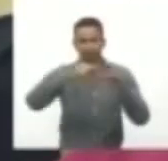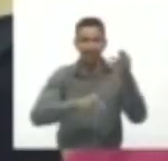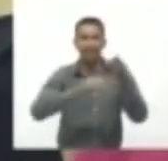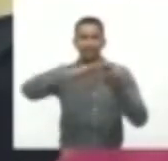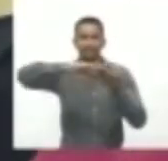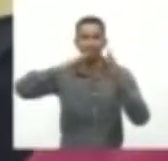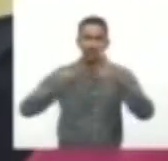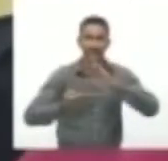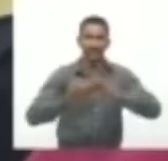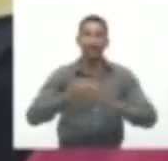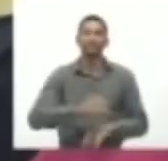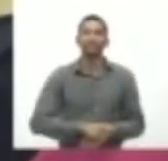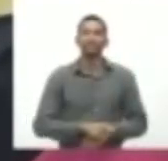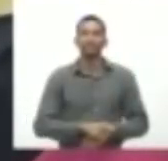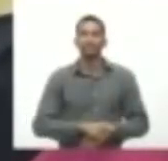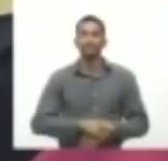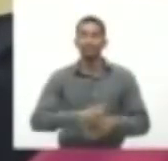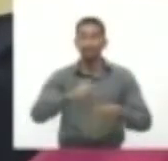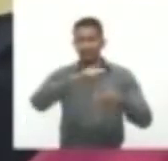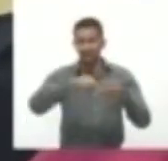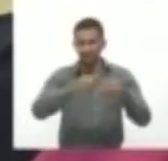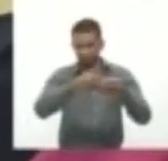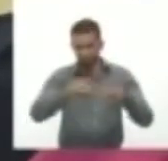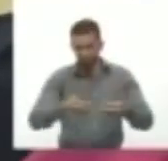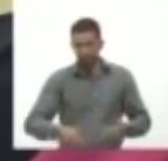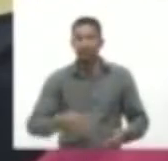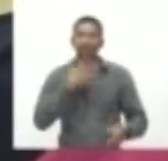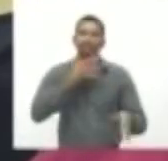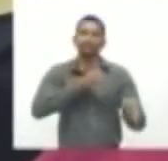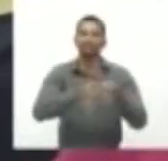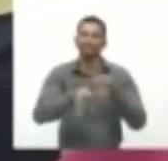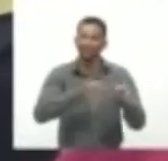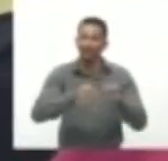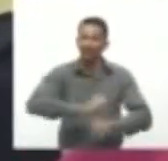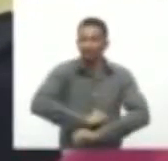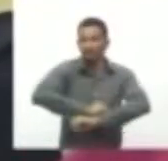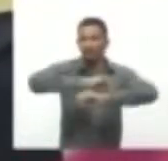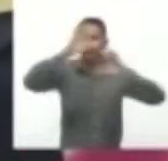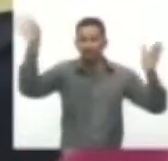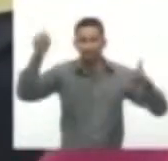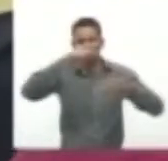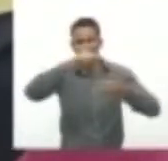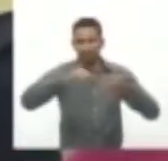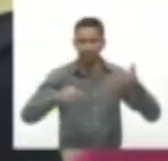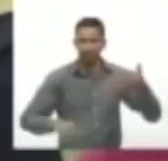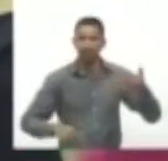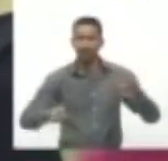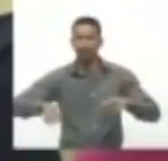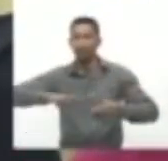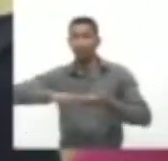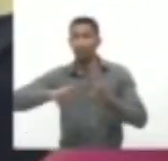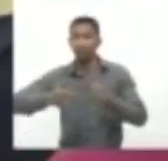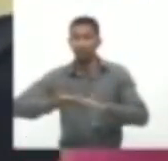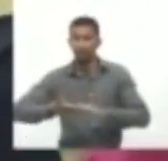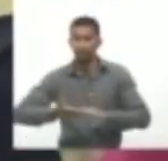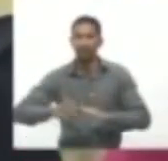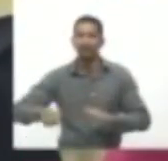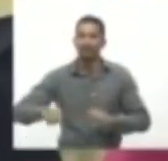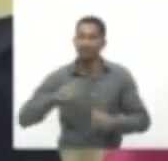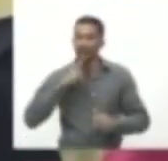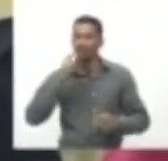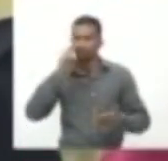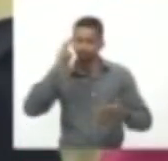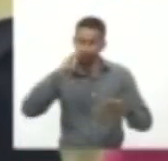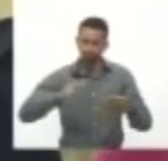explican y desmenuzan cada punto para que la comunidad, como lo está haciendo, escriba